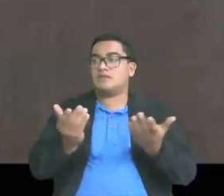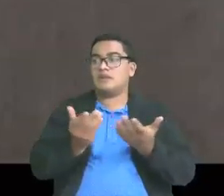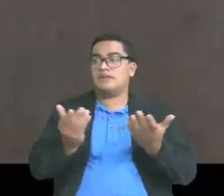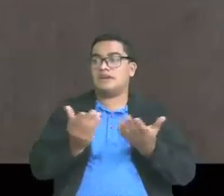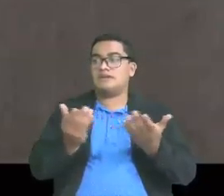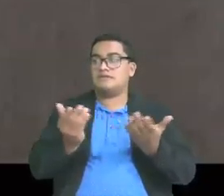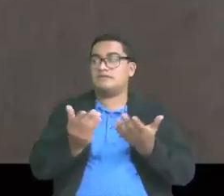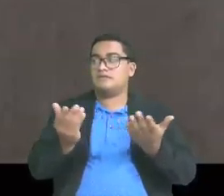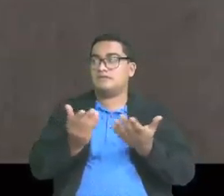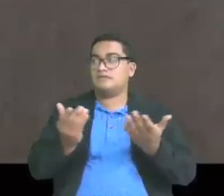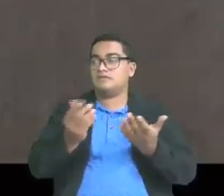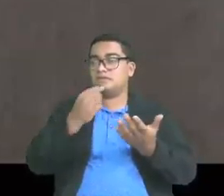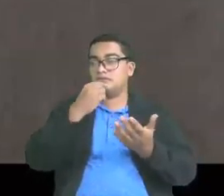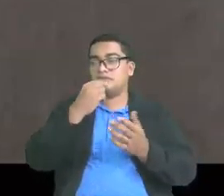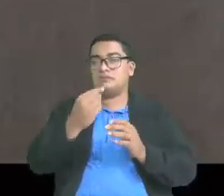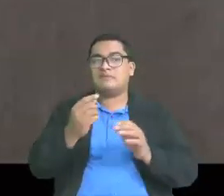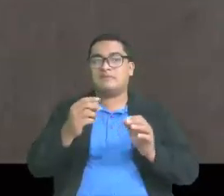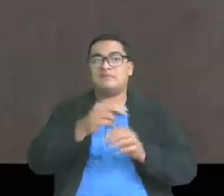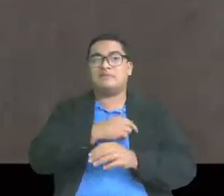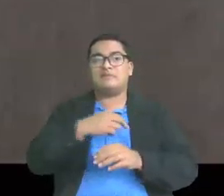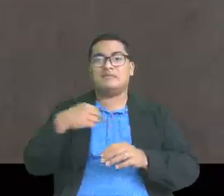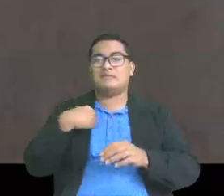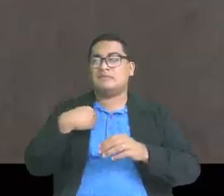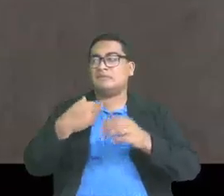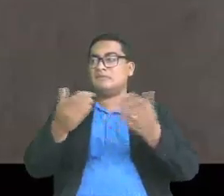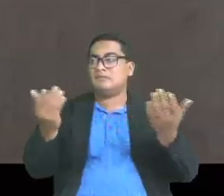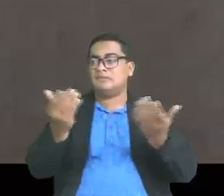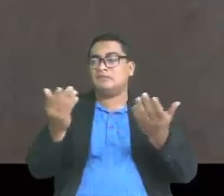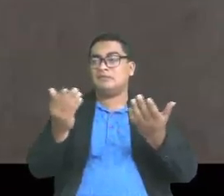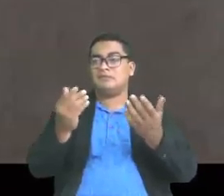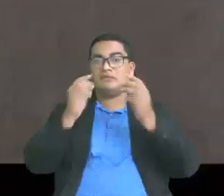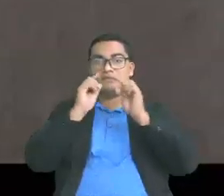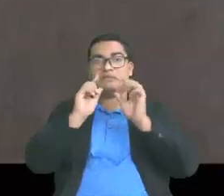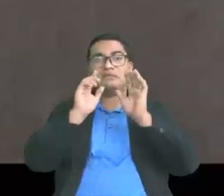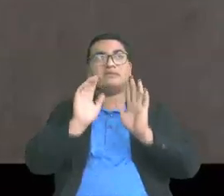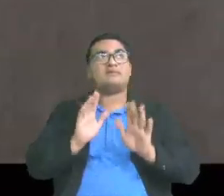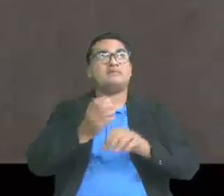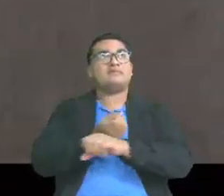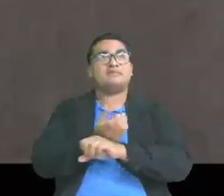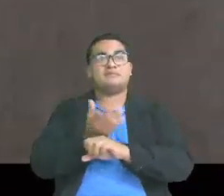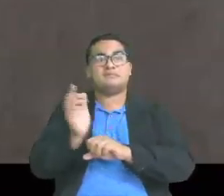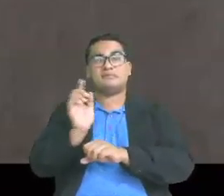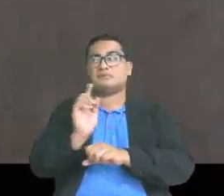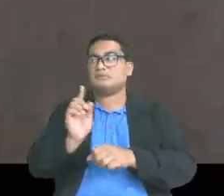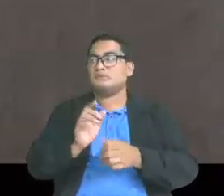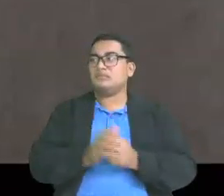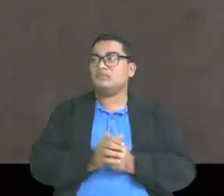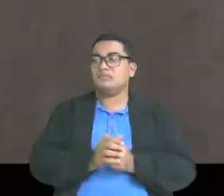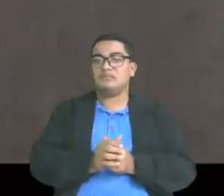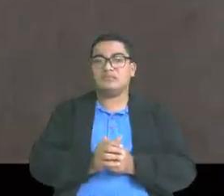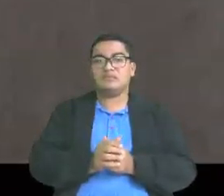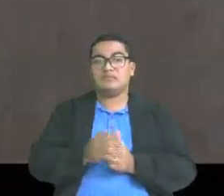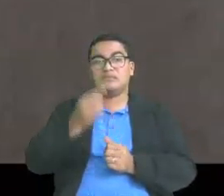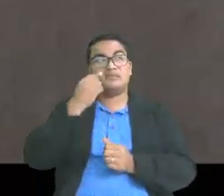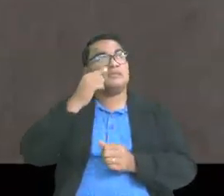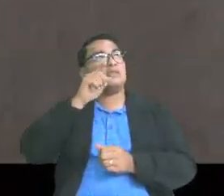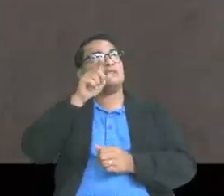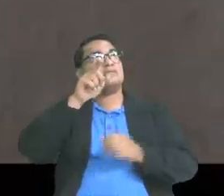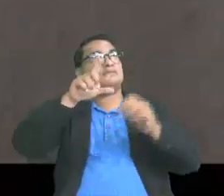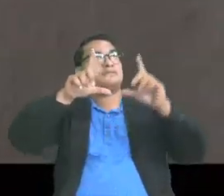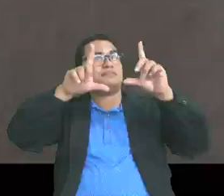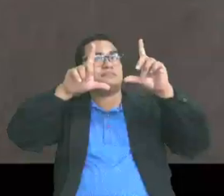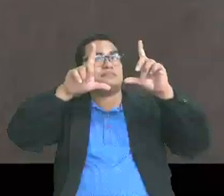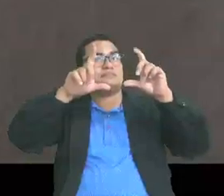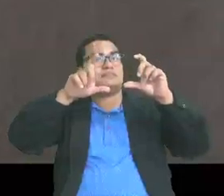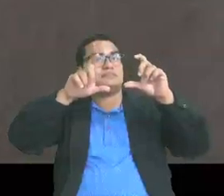Sebo o candela serenada, correcto. Algo así, no es recomendable tampoco. Okay. La reducción Bien, que estaba por ejemplo, haciendo, miramos la imagen